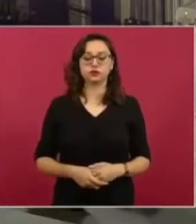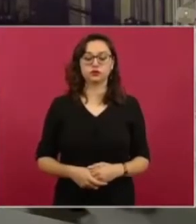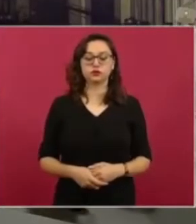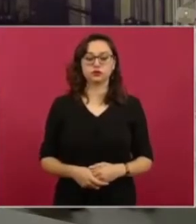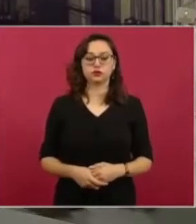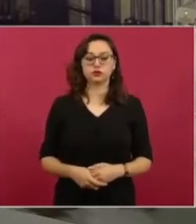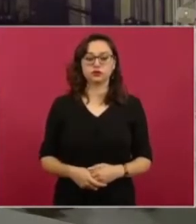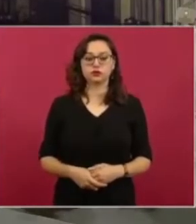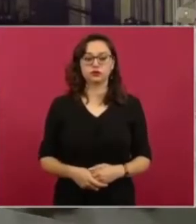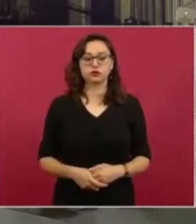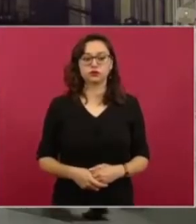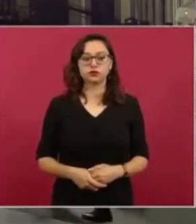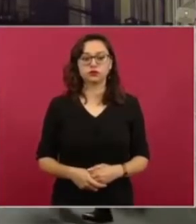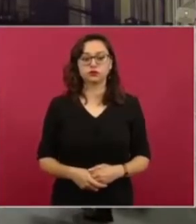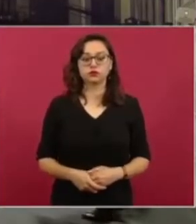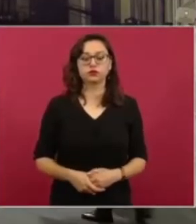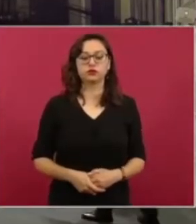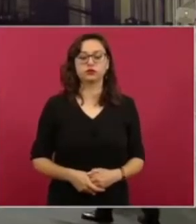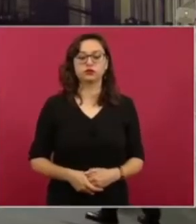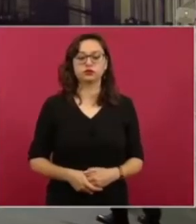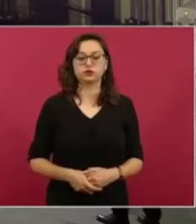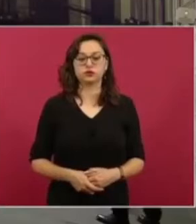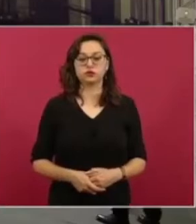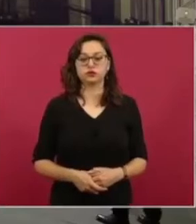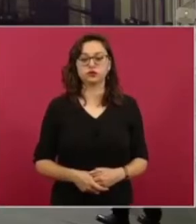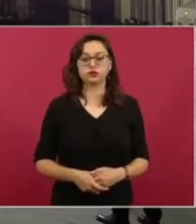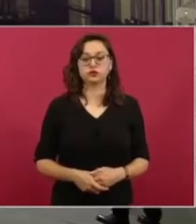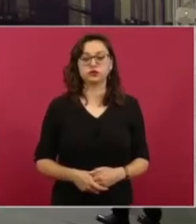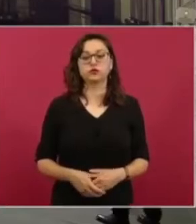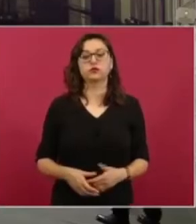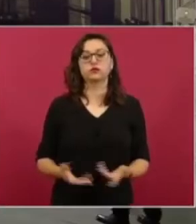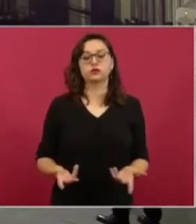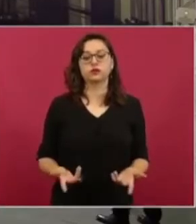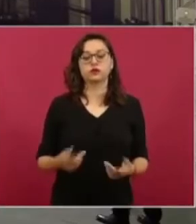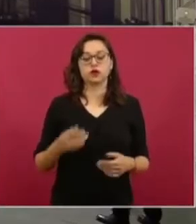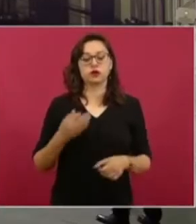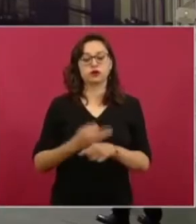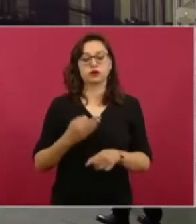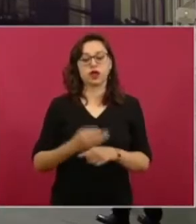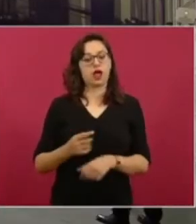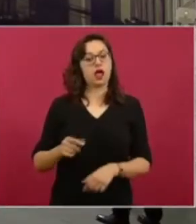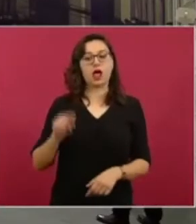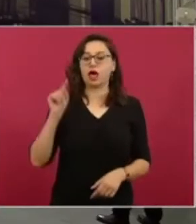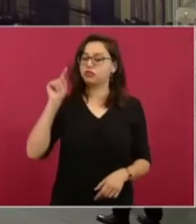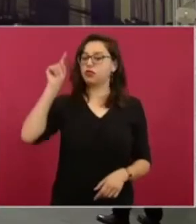Va para atrás, que ayer fue primera fila.